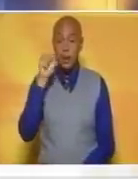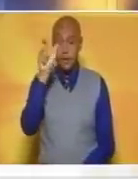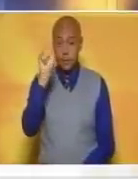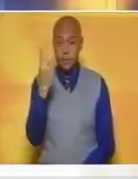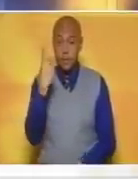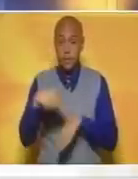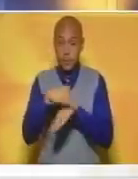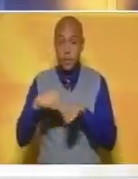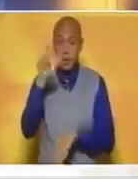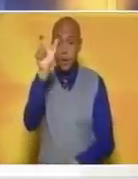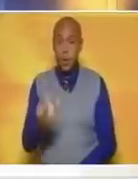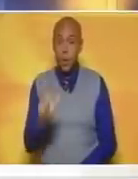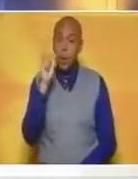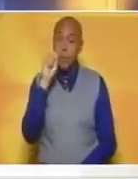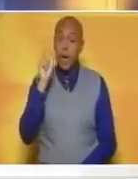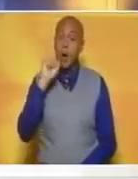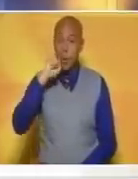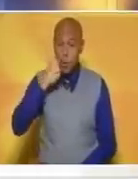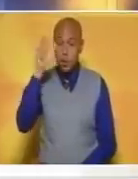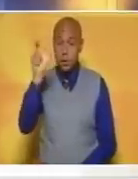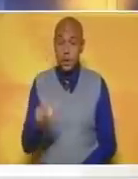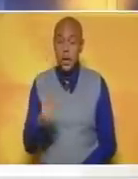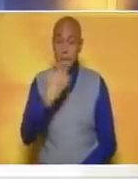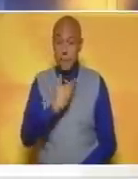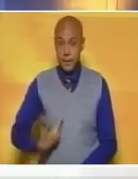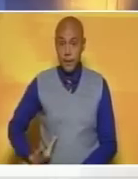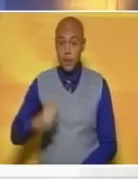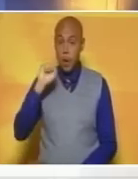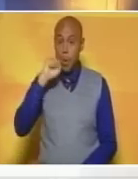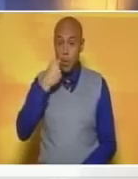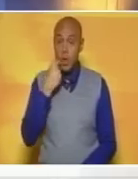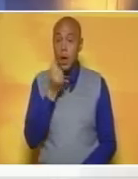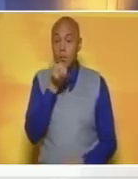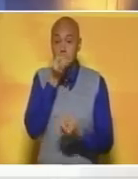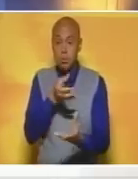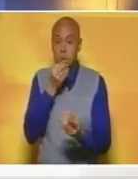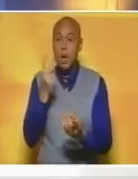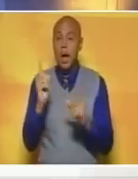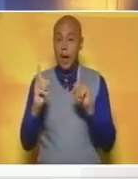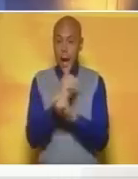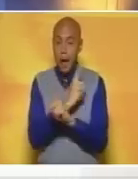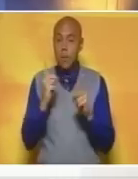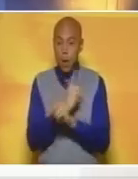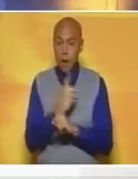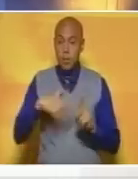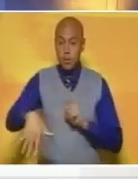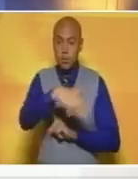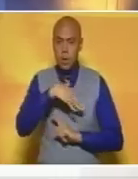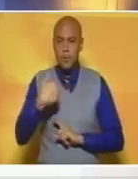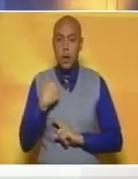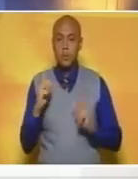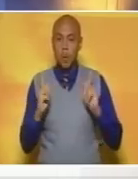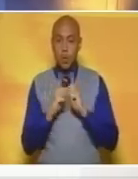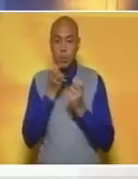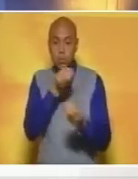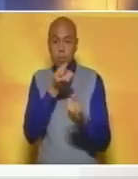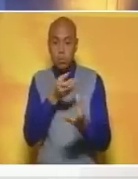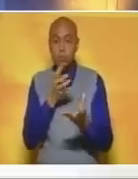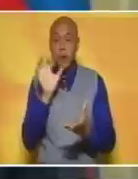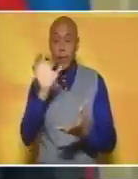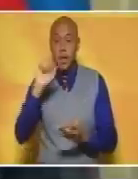ministro Dmitry Medvedev luego de que el presidente Vladimir Putin anunciara una serie de cambios políticos en su discurso sobre el estado de la